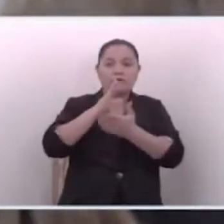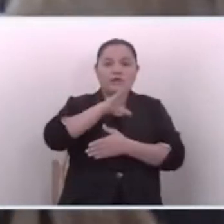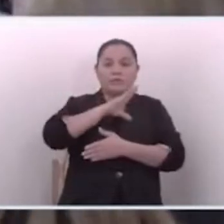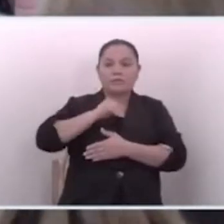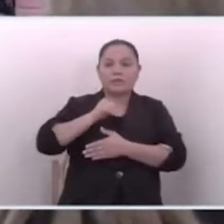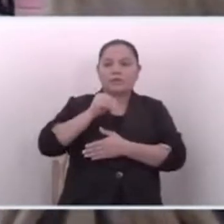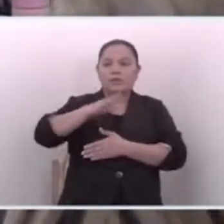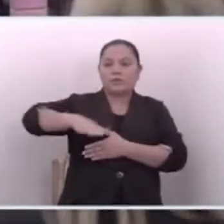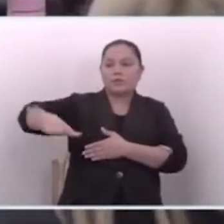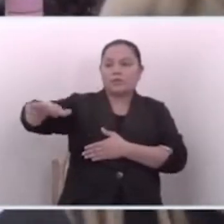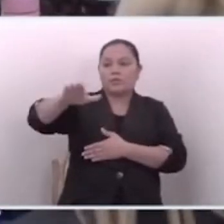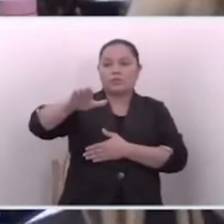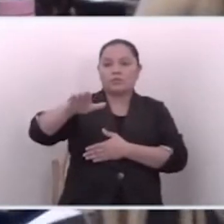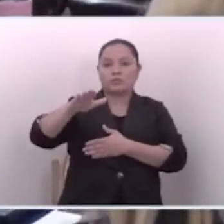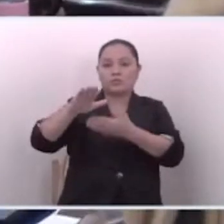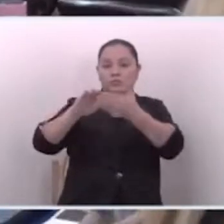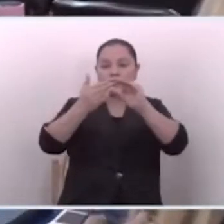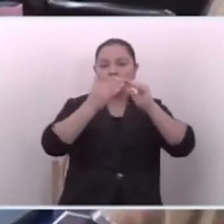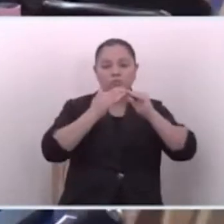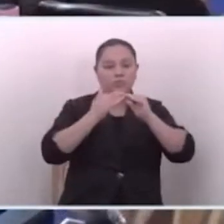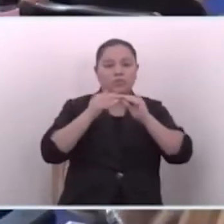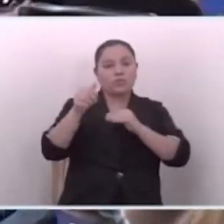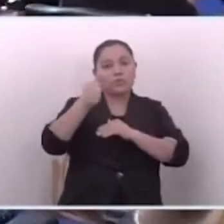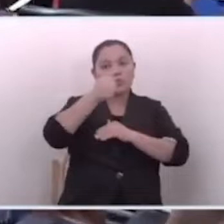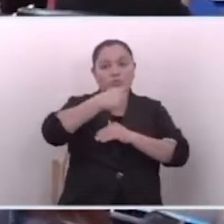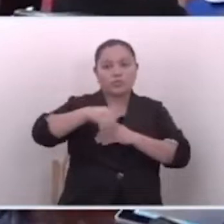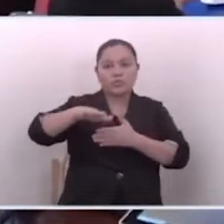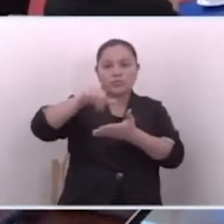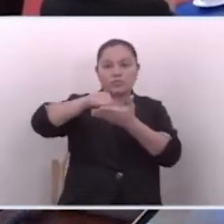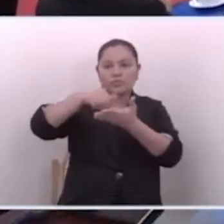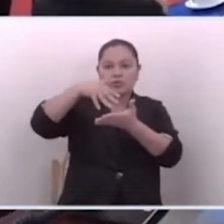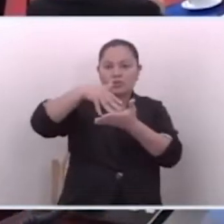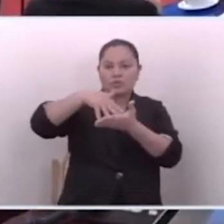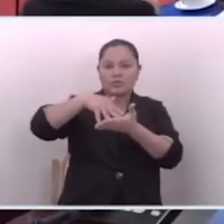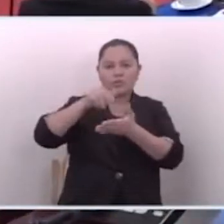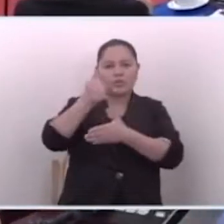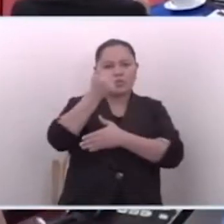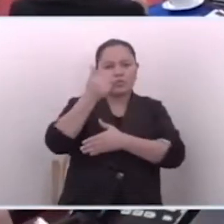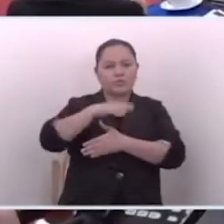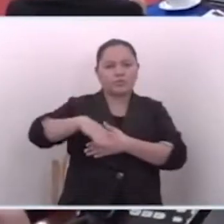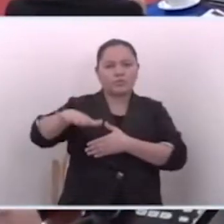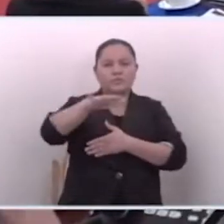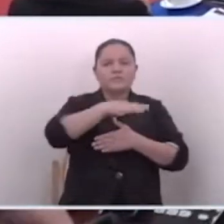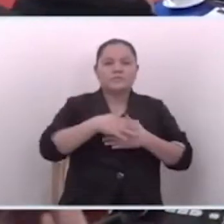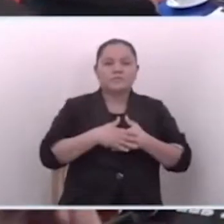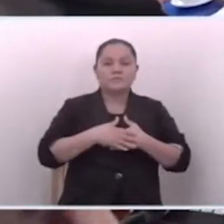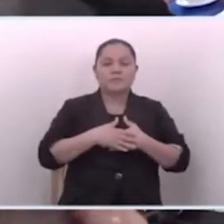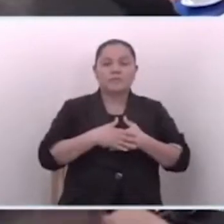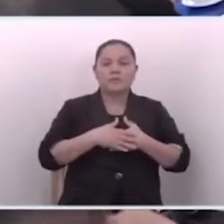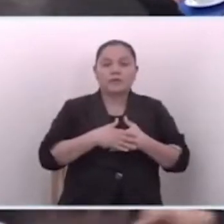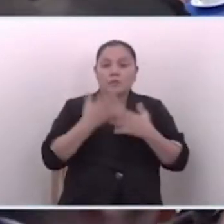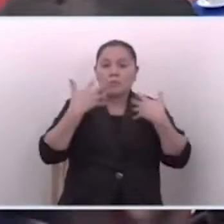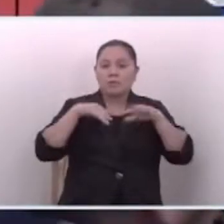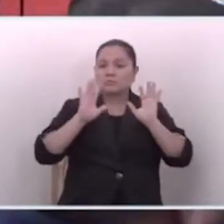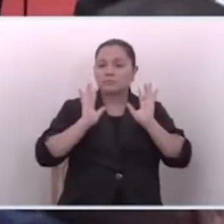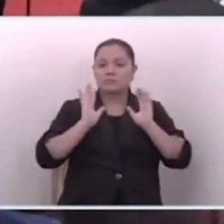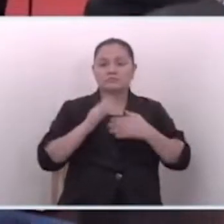que vivían en otra colonia, en otro cantón, en otro caserío, en otro barrio. Porque eso era